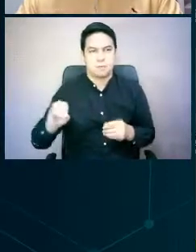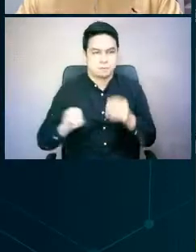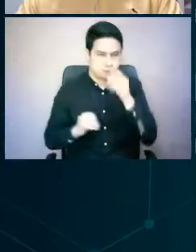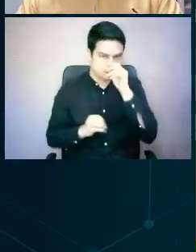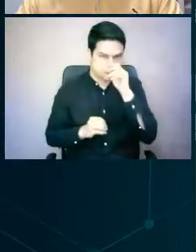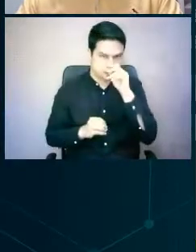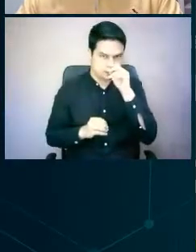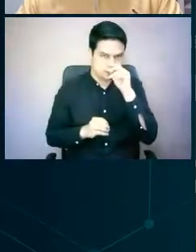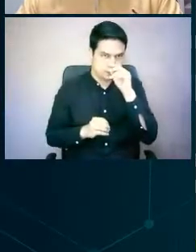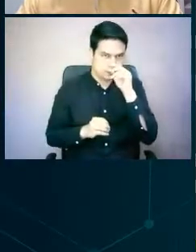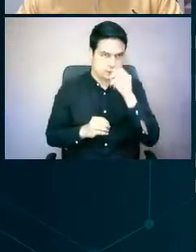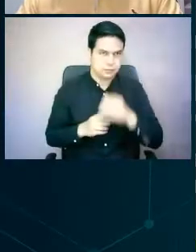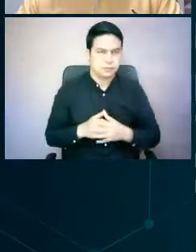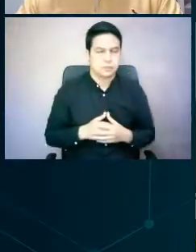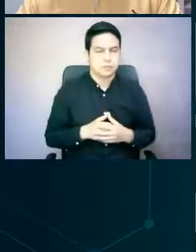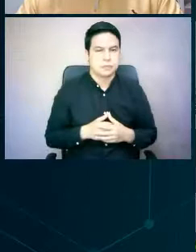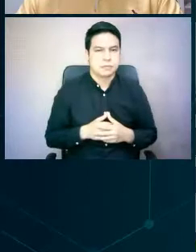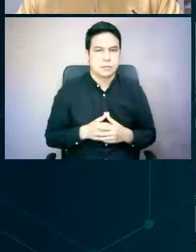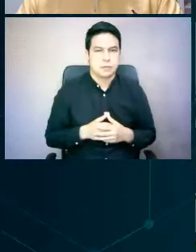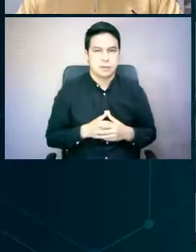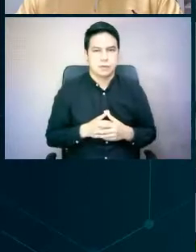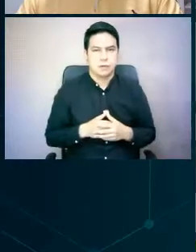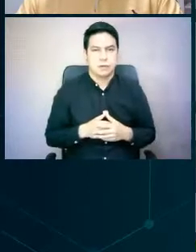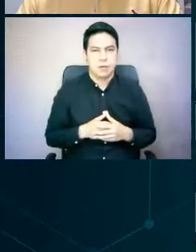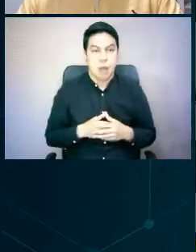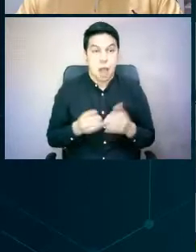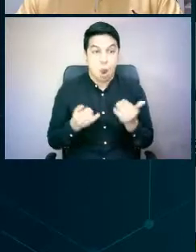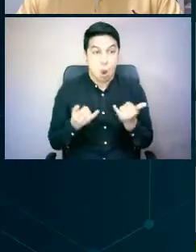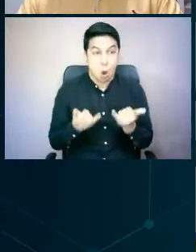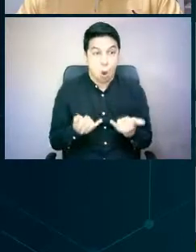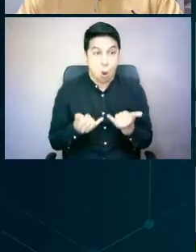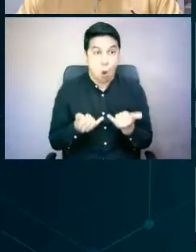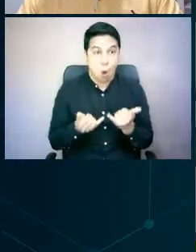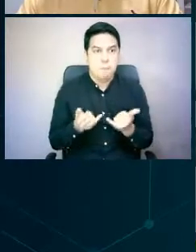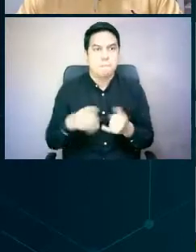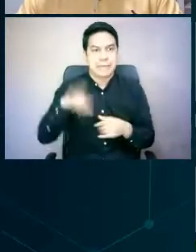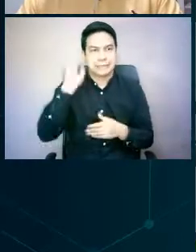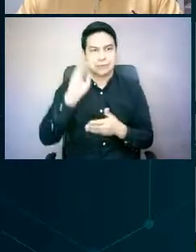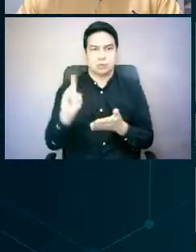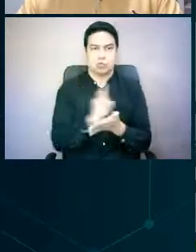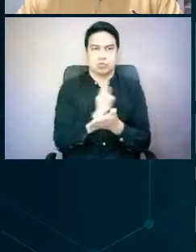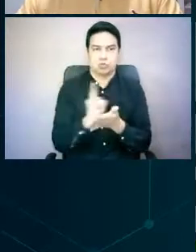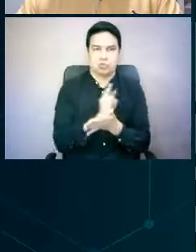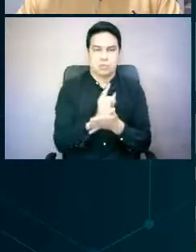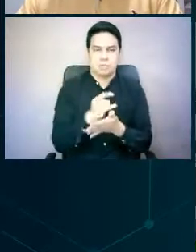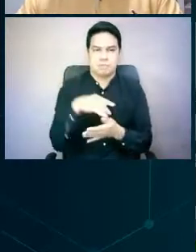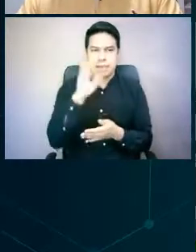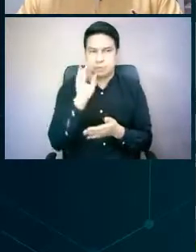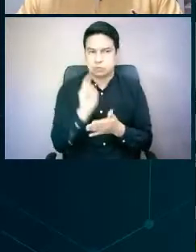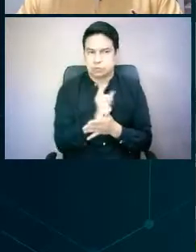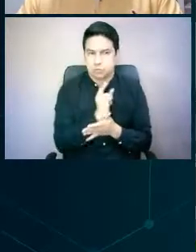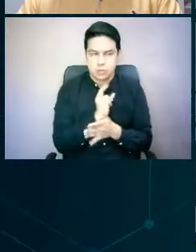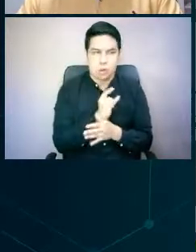Finalmente, y la que es objeto en este momento de mayor uso y particularmente el objeto de análisis